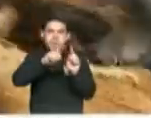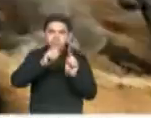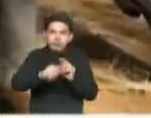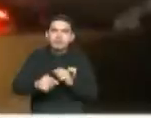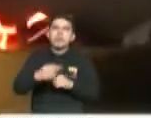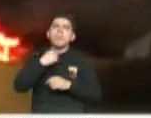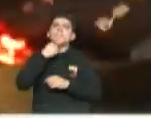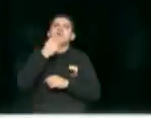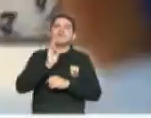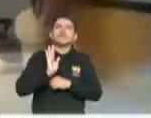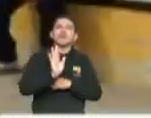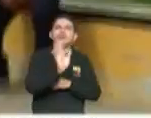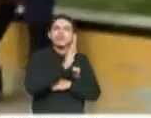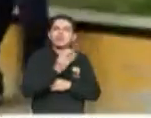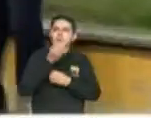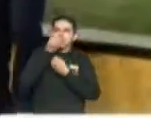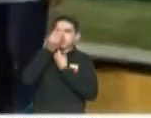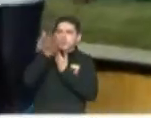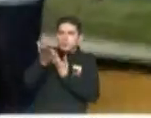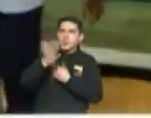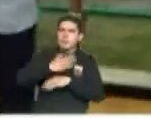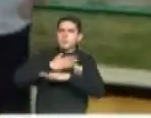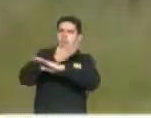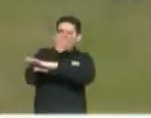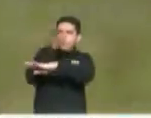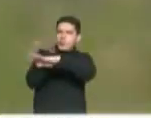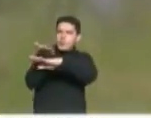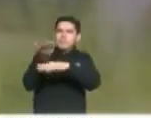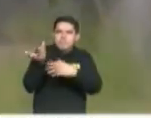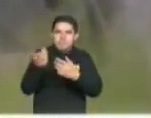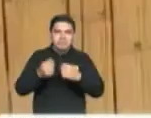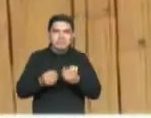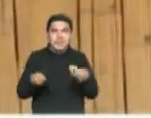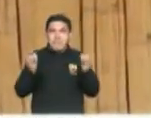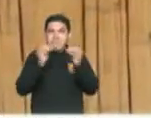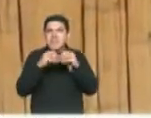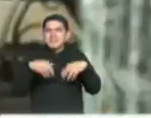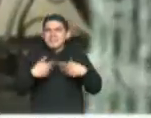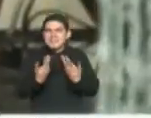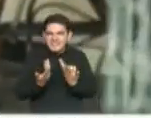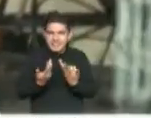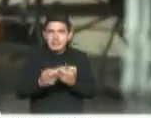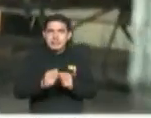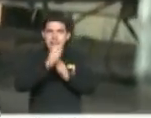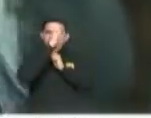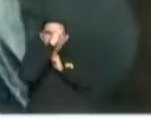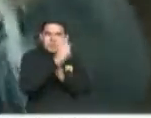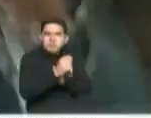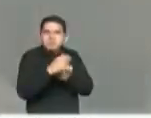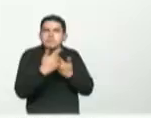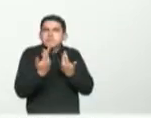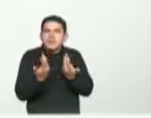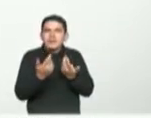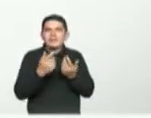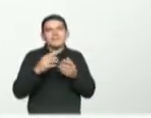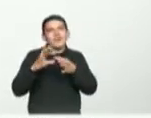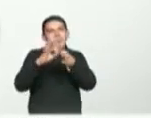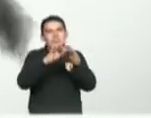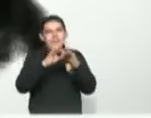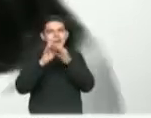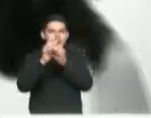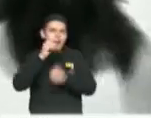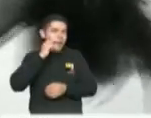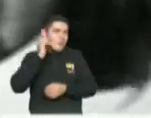voz van a dar su expresión y sus propuestas y por otro lado también se va a hacer el reconocimiento a compañeras y compañeros